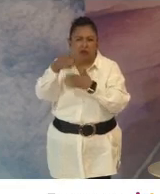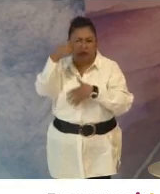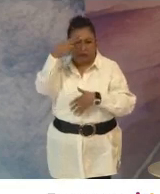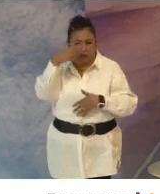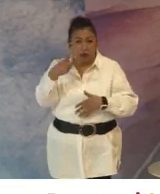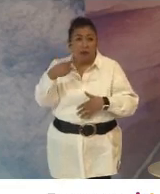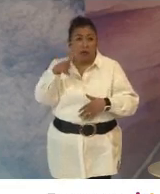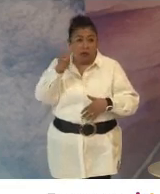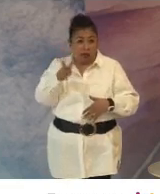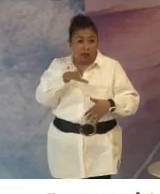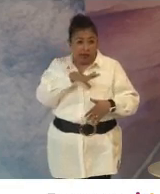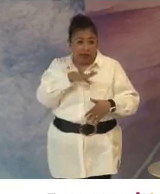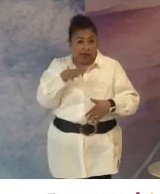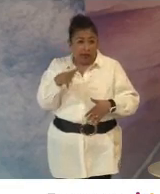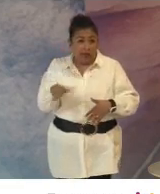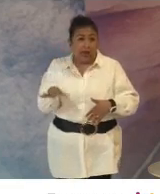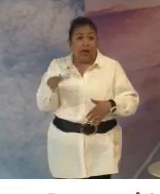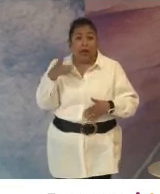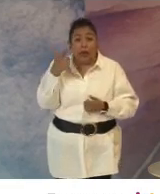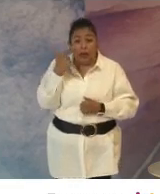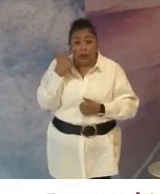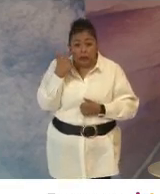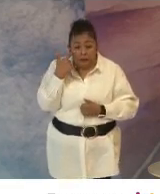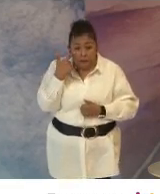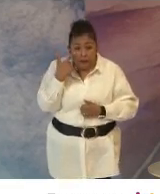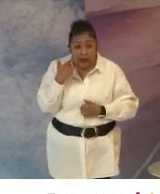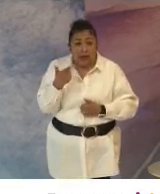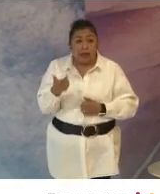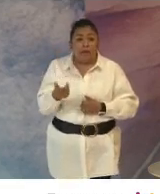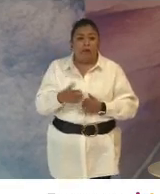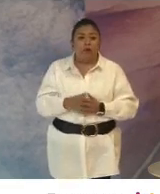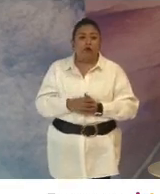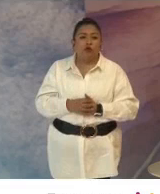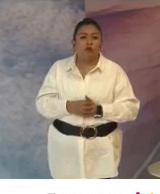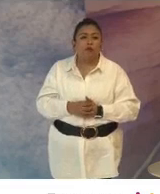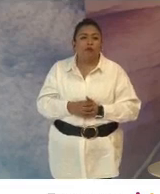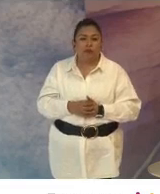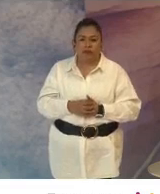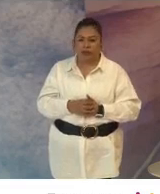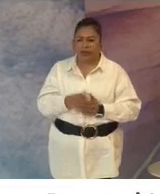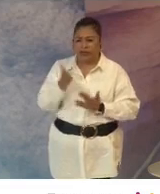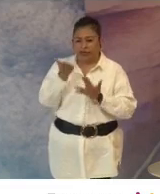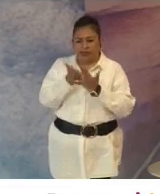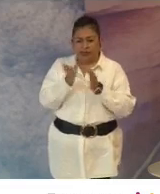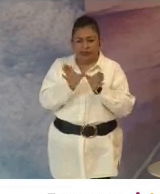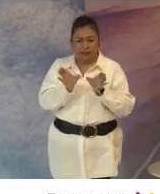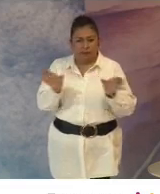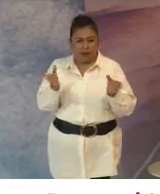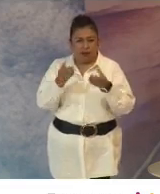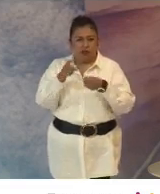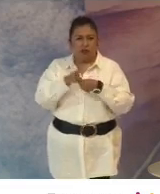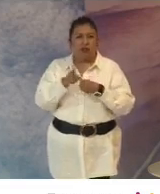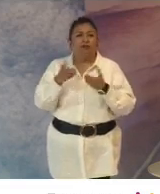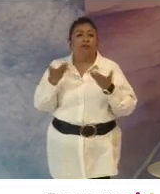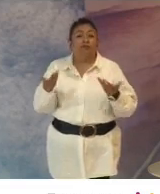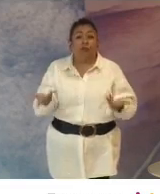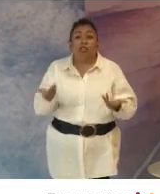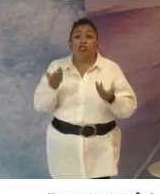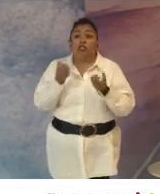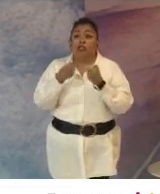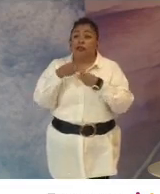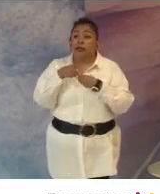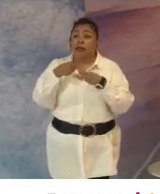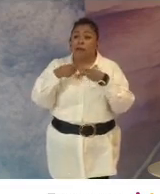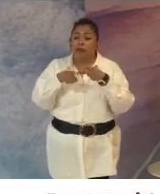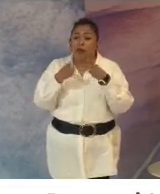en general lo que vemos en esta división de la sociedad es que las sociedades están